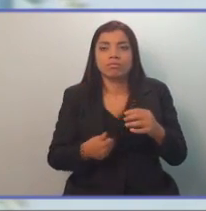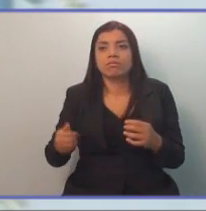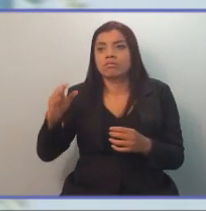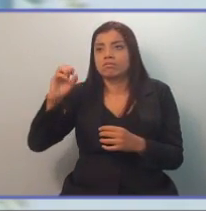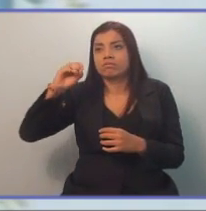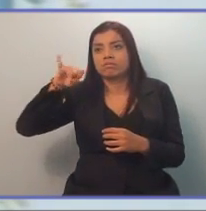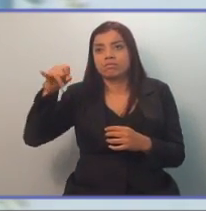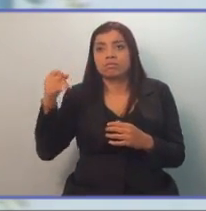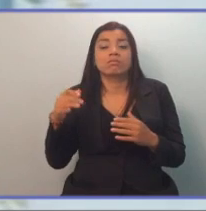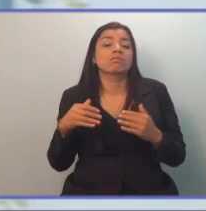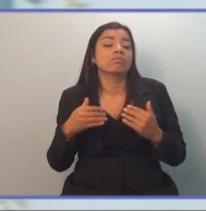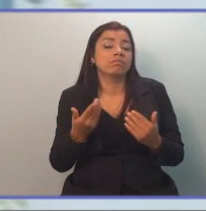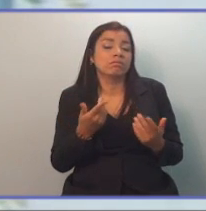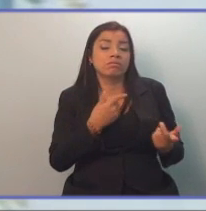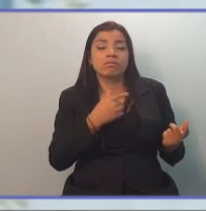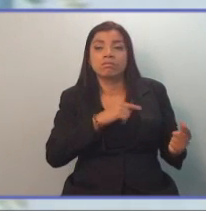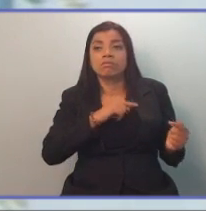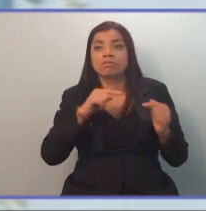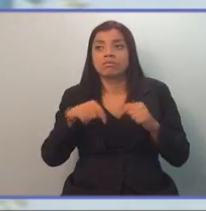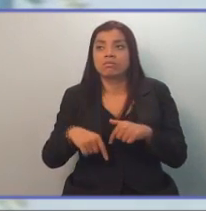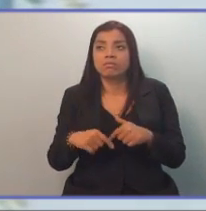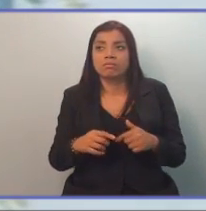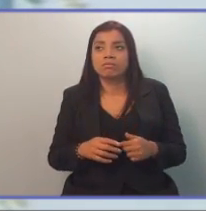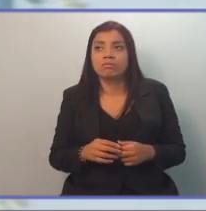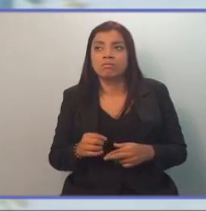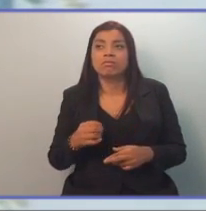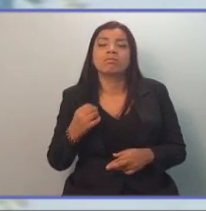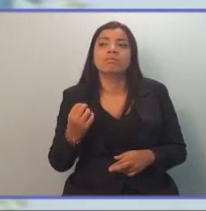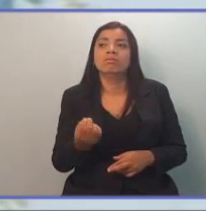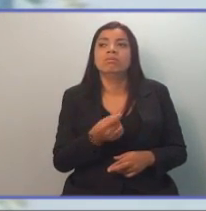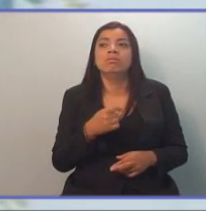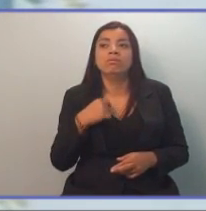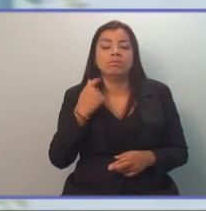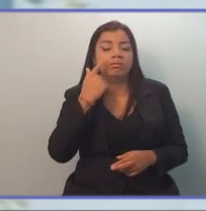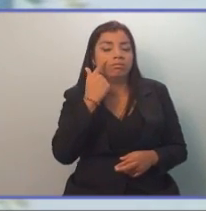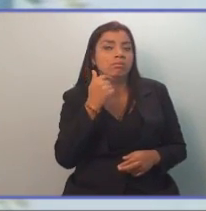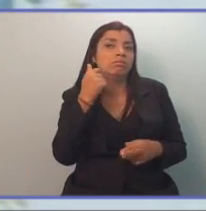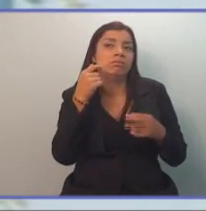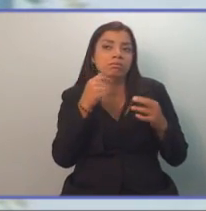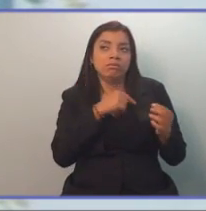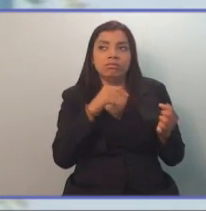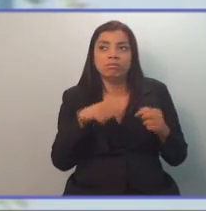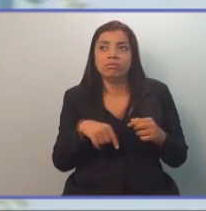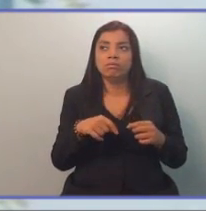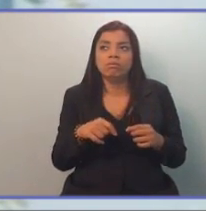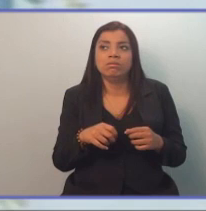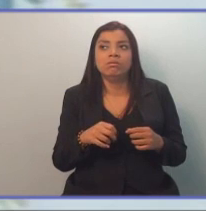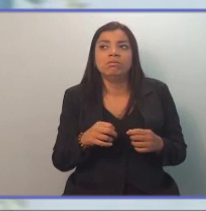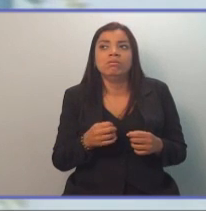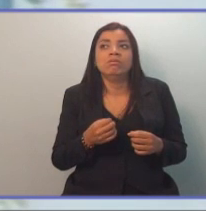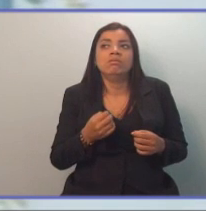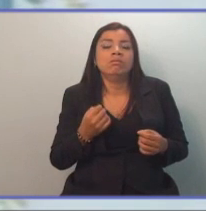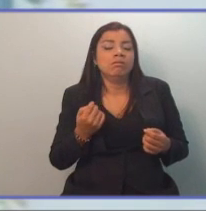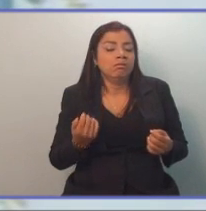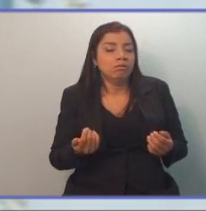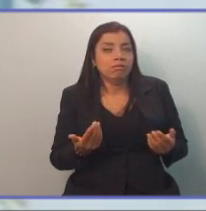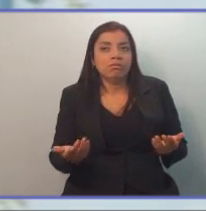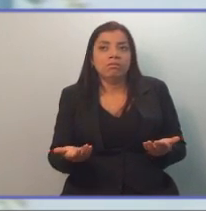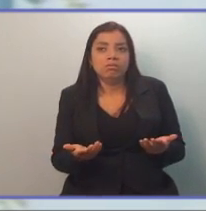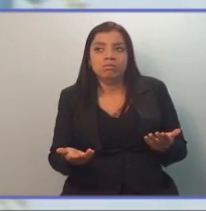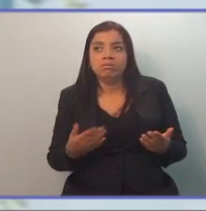tiene acá, y eso es lo que me legitima para estar acá. Porque si